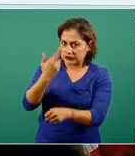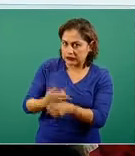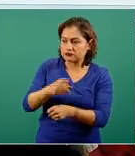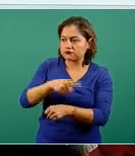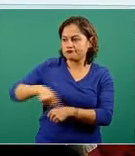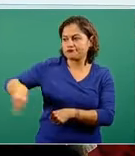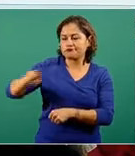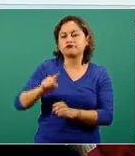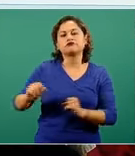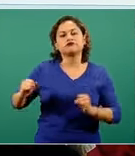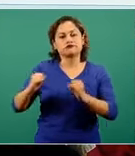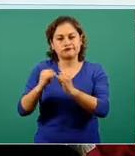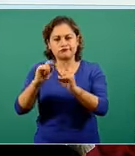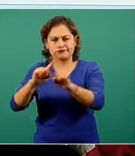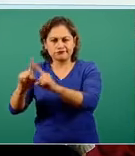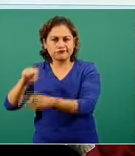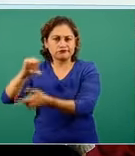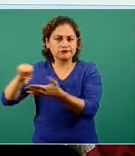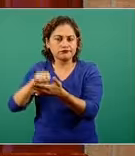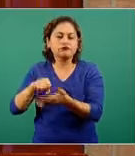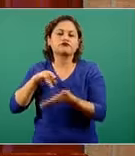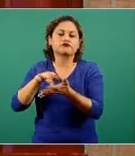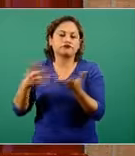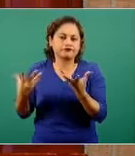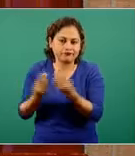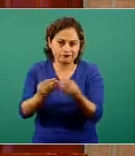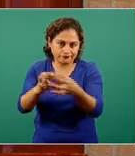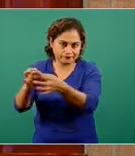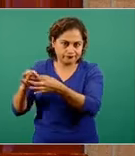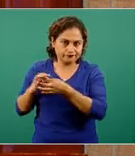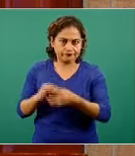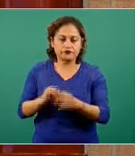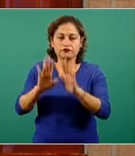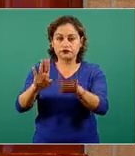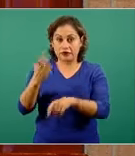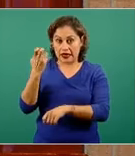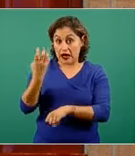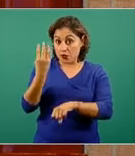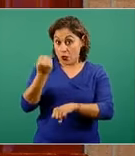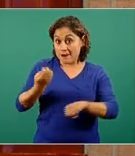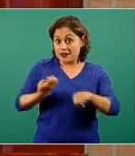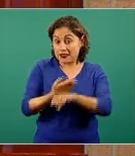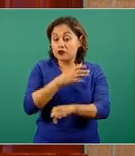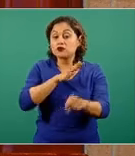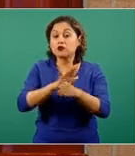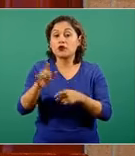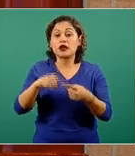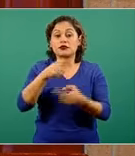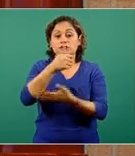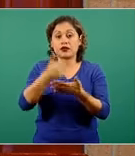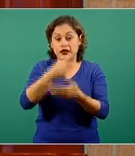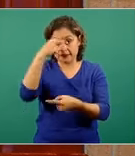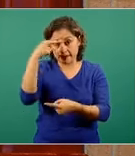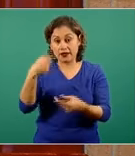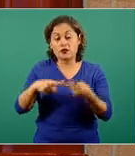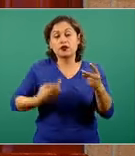grupo, prácticamente estas 9 entidades se han mantenido en las últimas semanas: Ciudad de México, Estado de México,